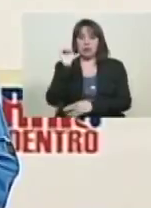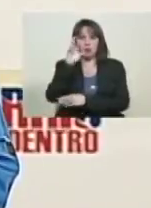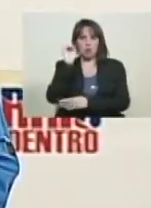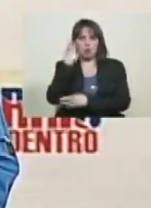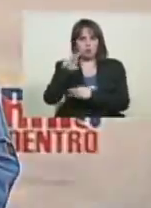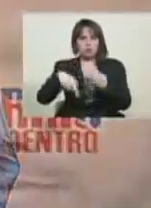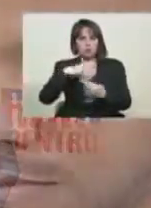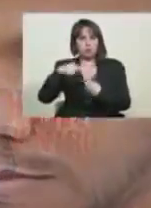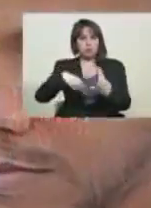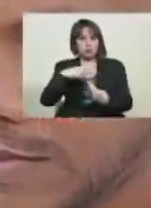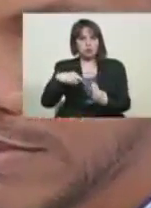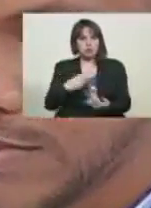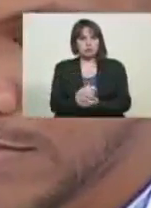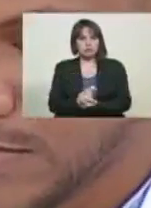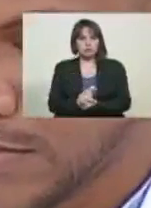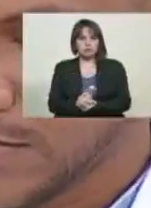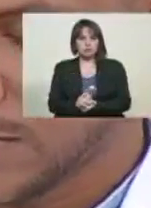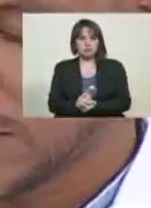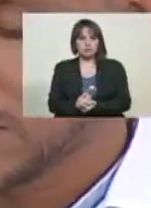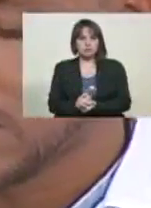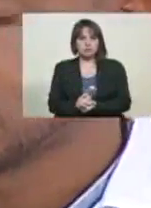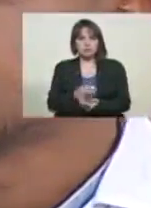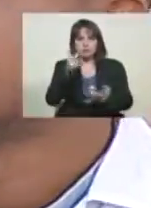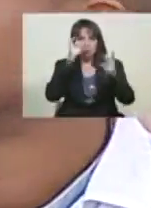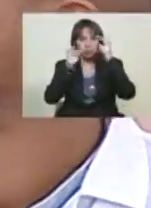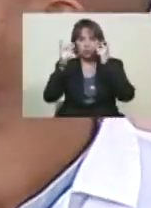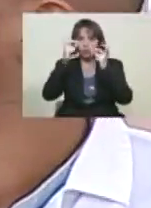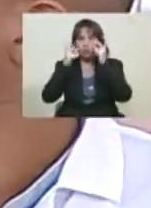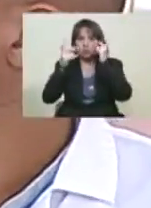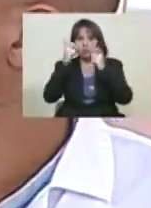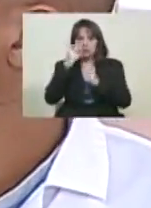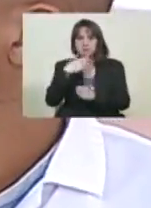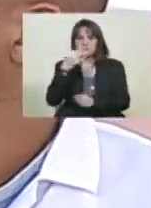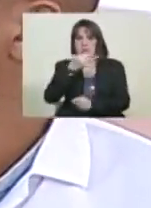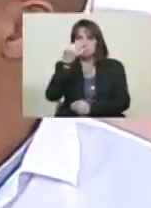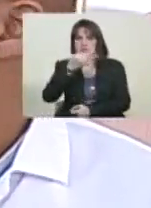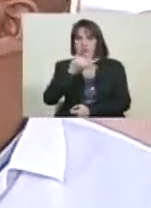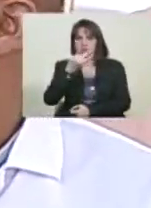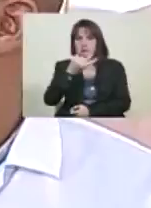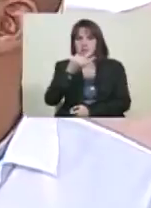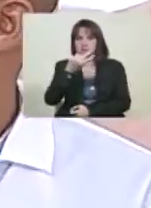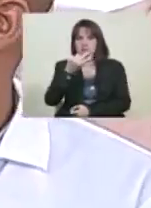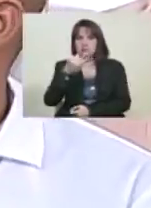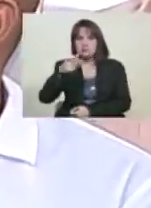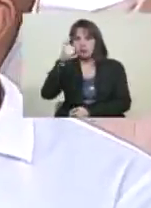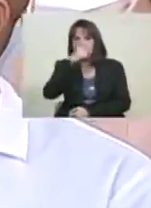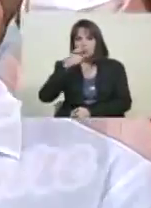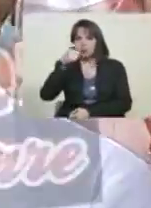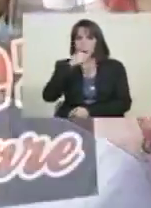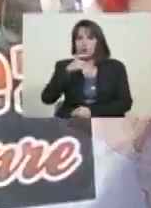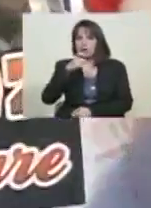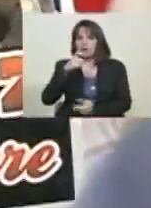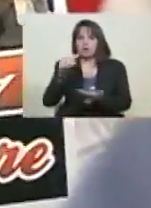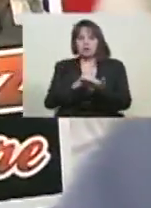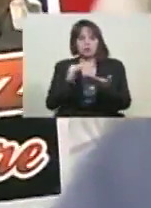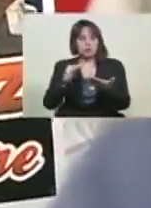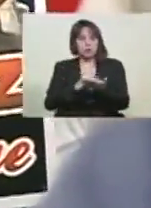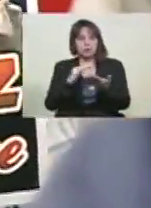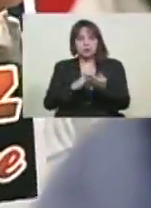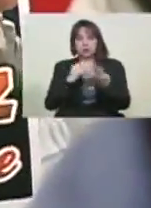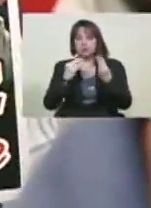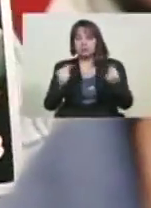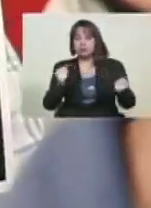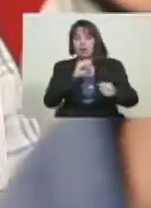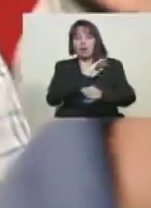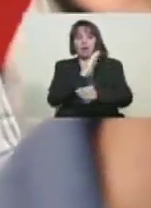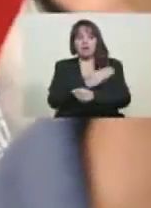carácter revolucionario para escuchar la verdad y para buscar las soluciones en la fuerza del